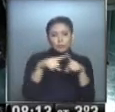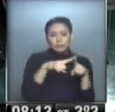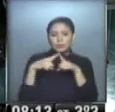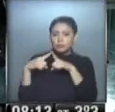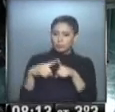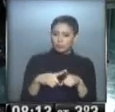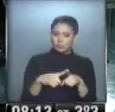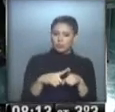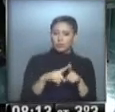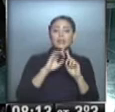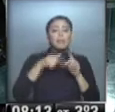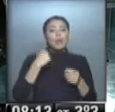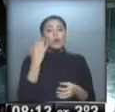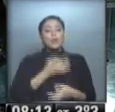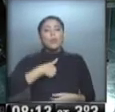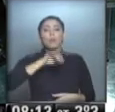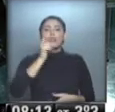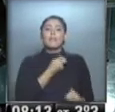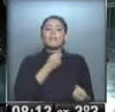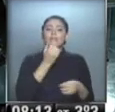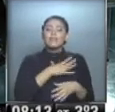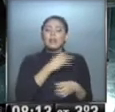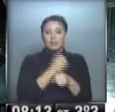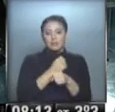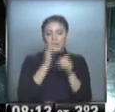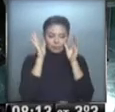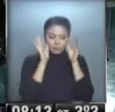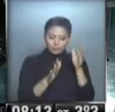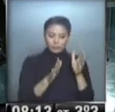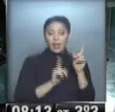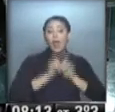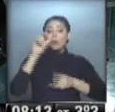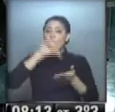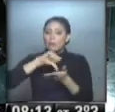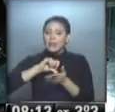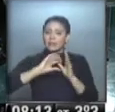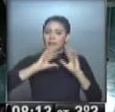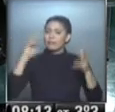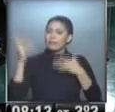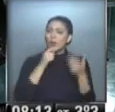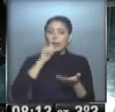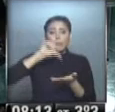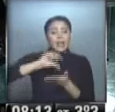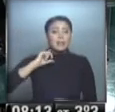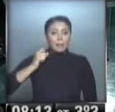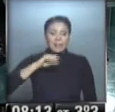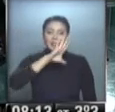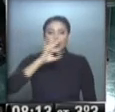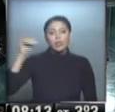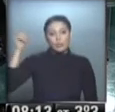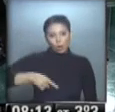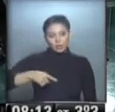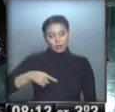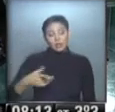más altas de desempleo se dan justamente en este rango, tasas que en algunos países en crisis, como España, supera el 50%.